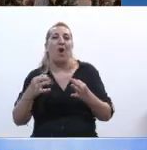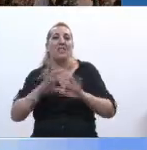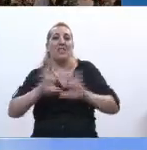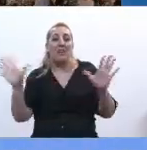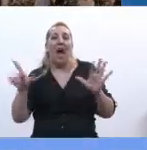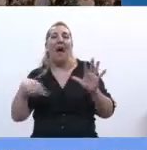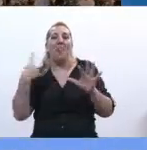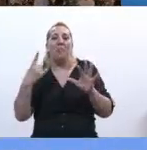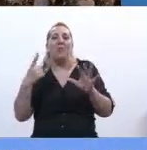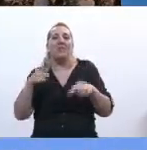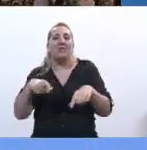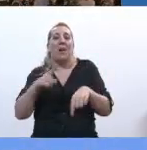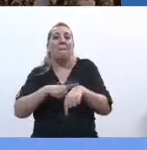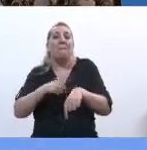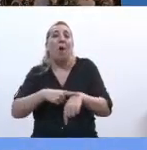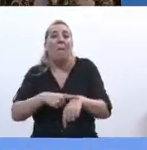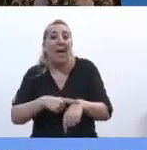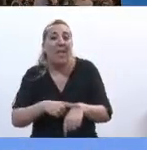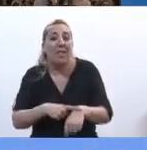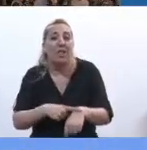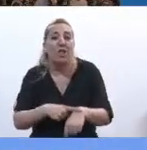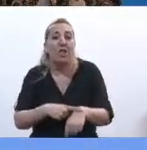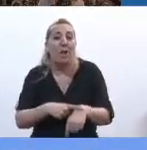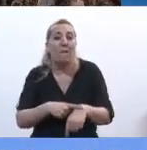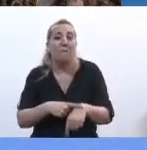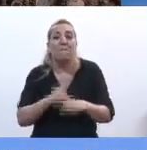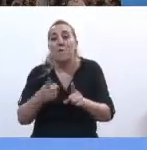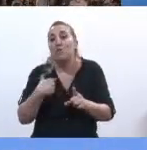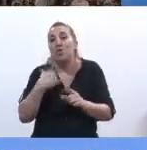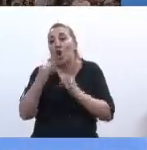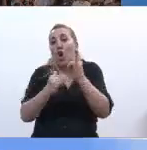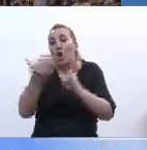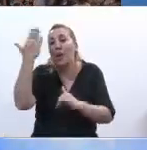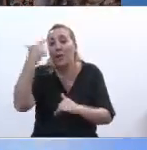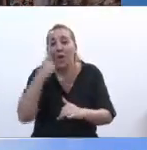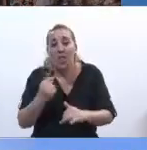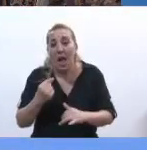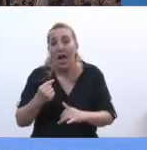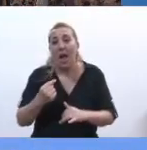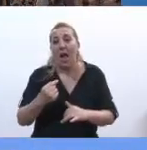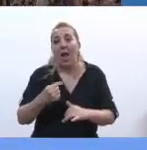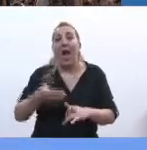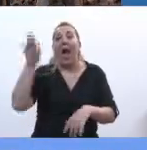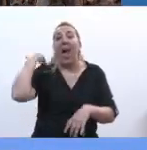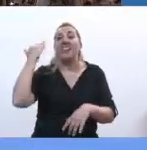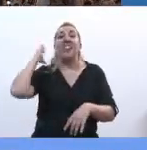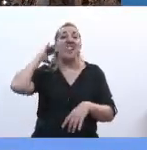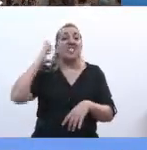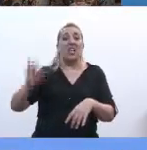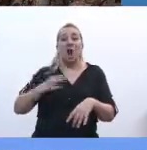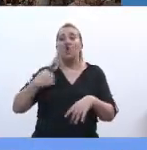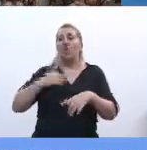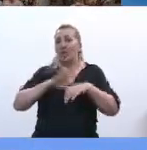cuales este decimos que no yo lo contaba el otro día hace 16 años me hizo una vasectomía